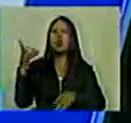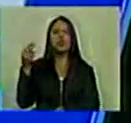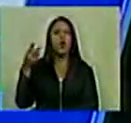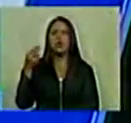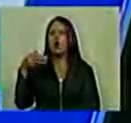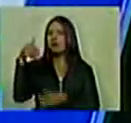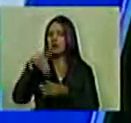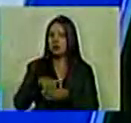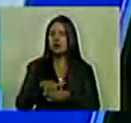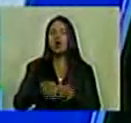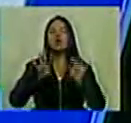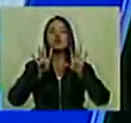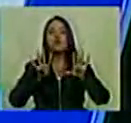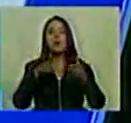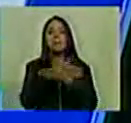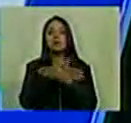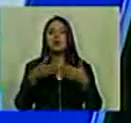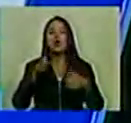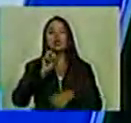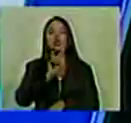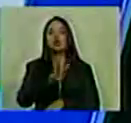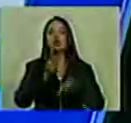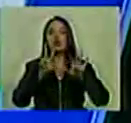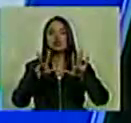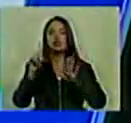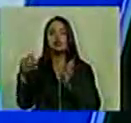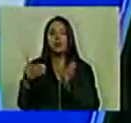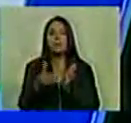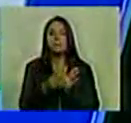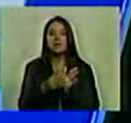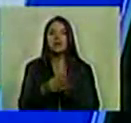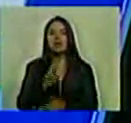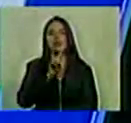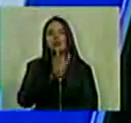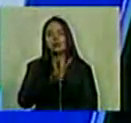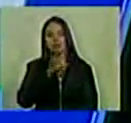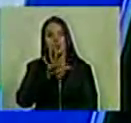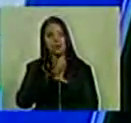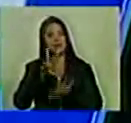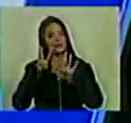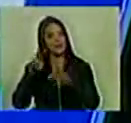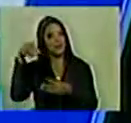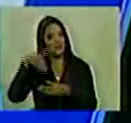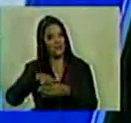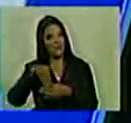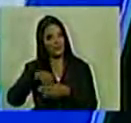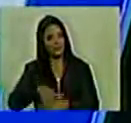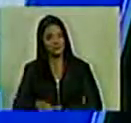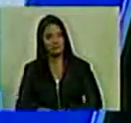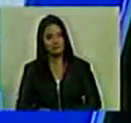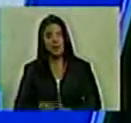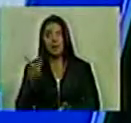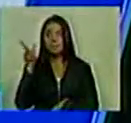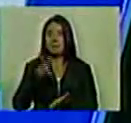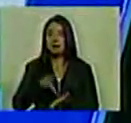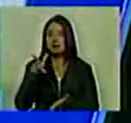9.281.257 votos. una participación